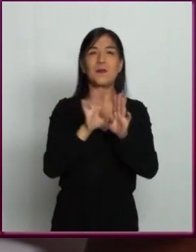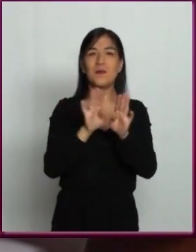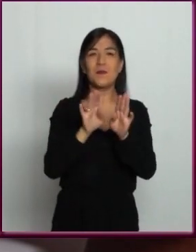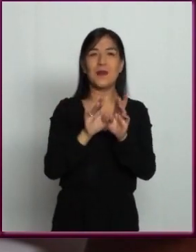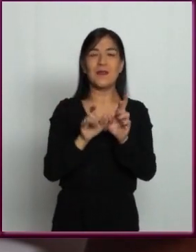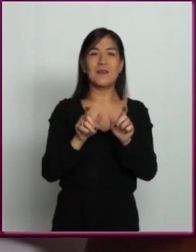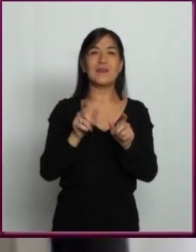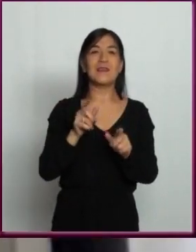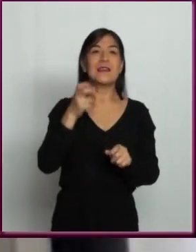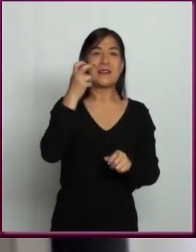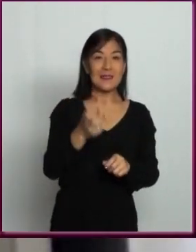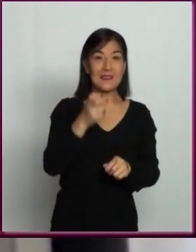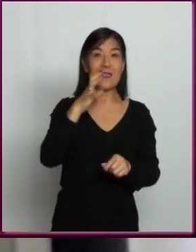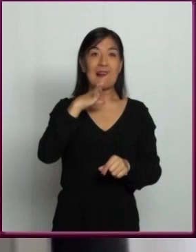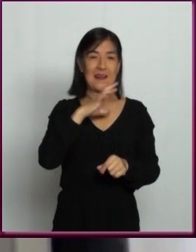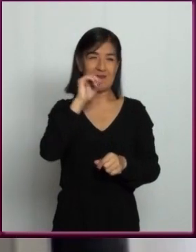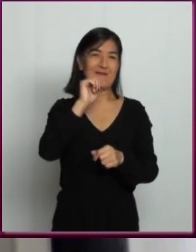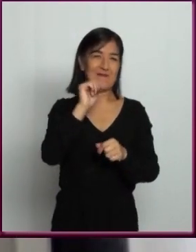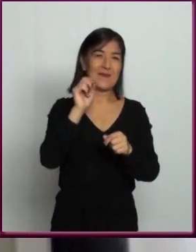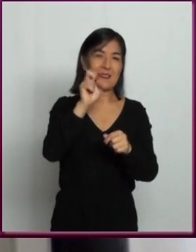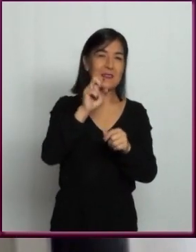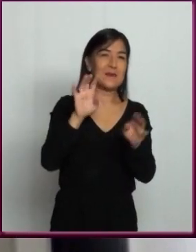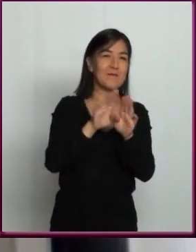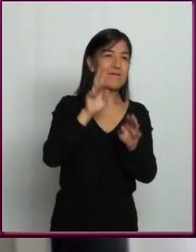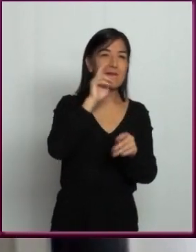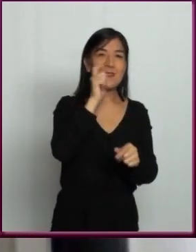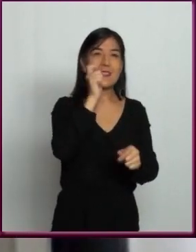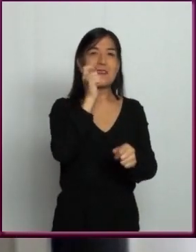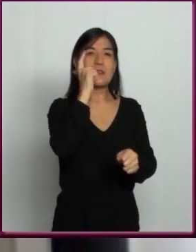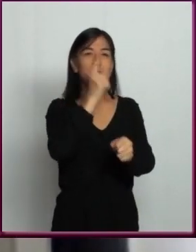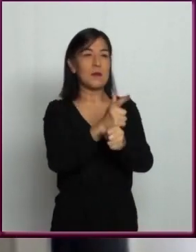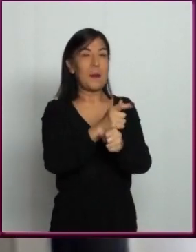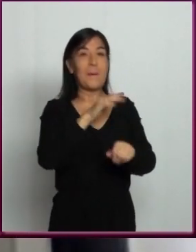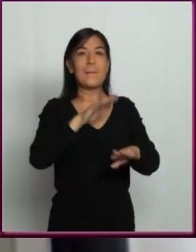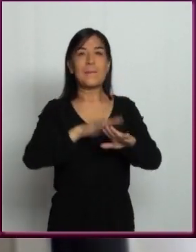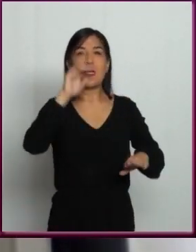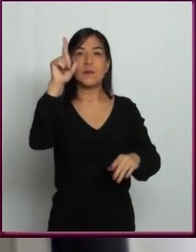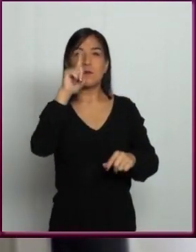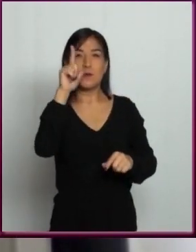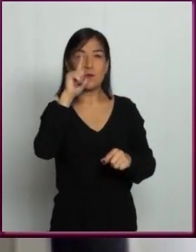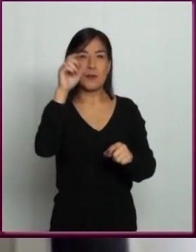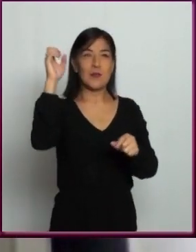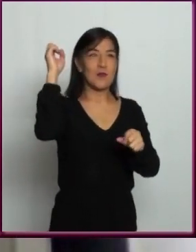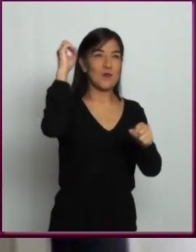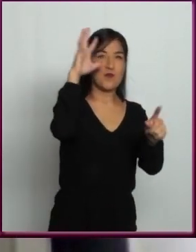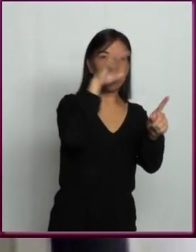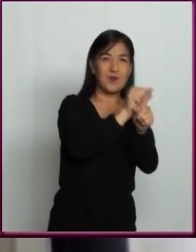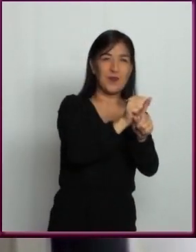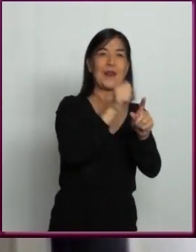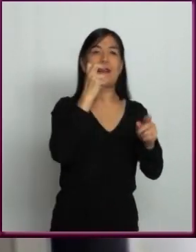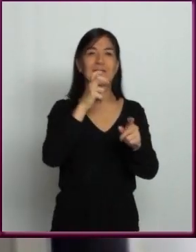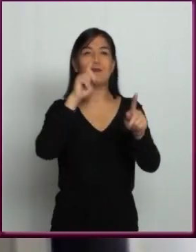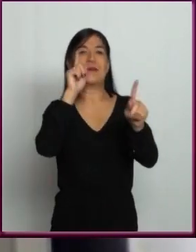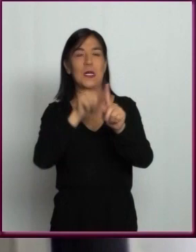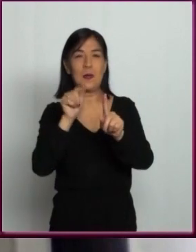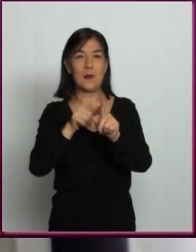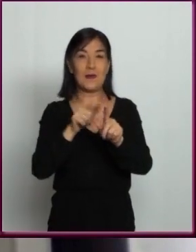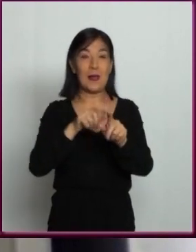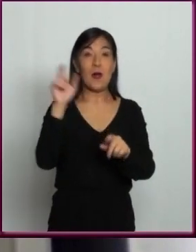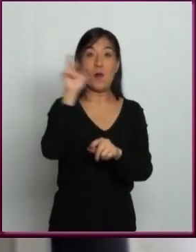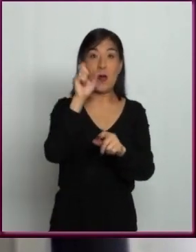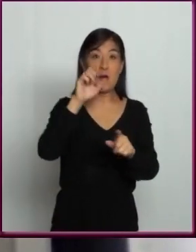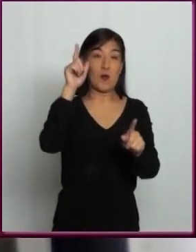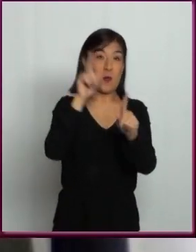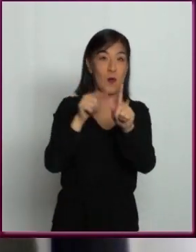En muchos insectos lo que perciben son intensidades de luz y ciertos colores. Es importante decir que en cuanto a